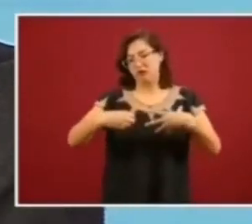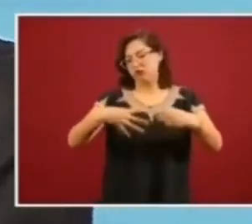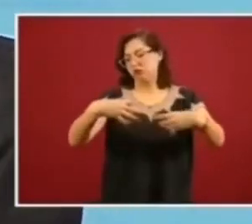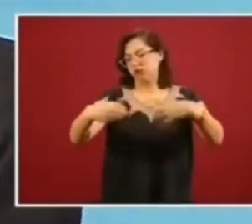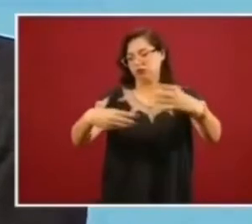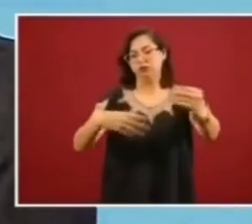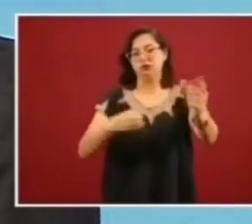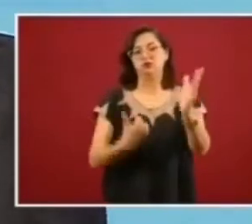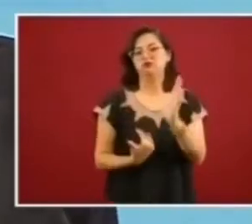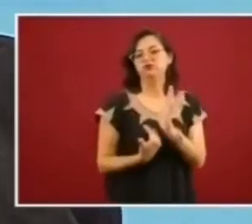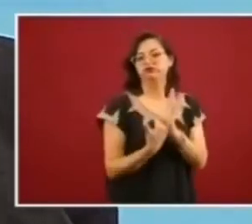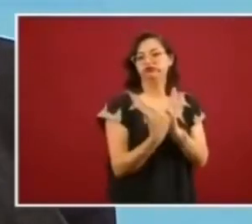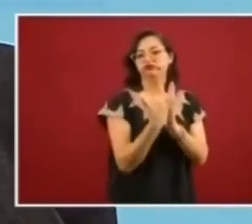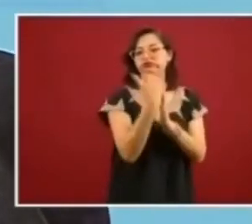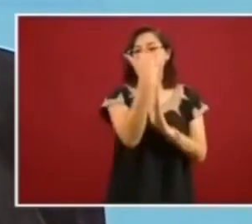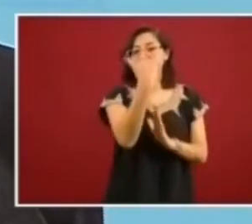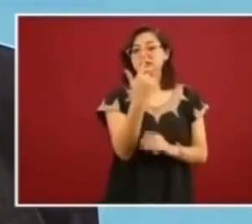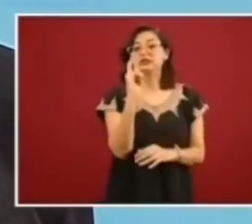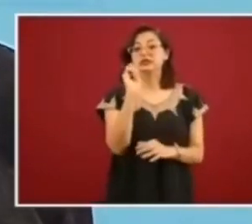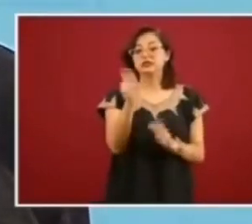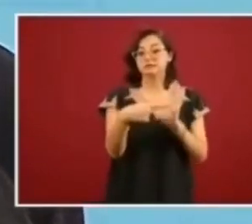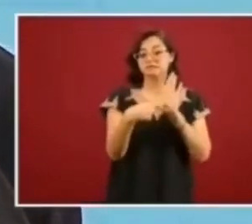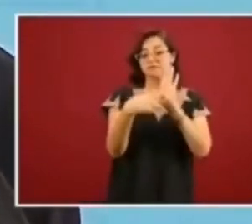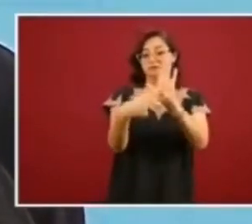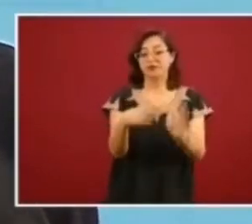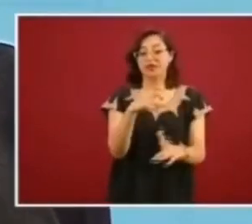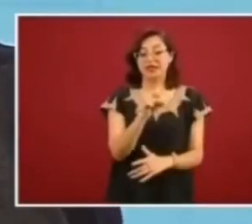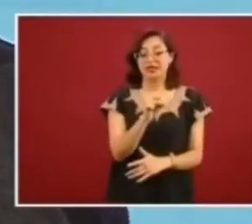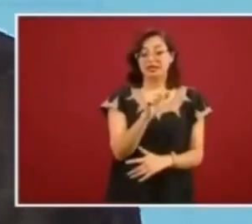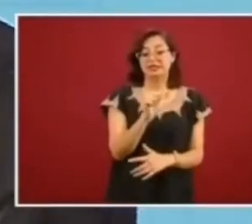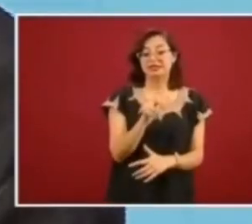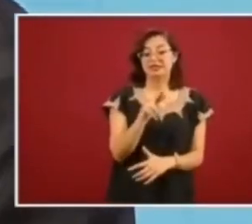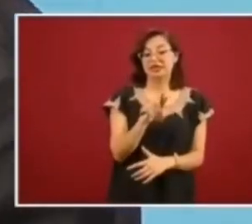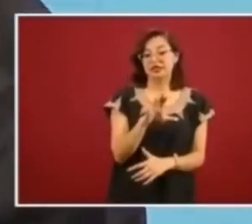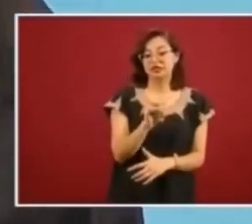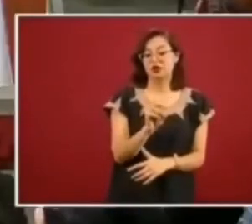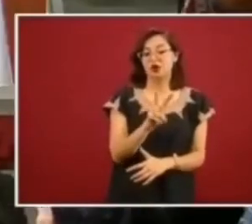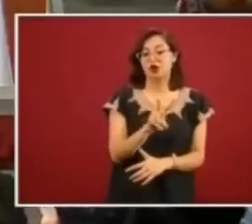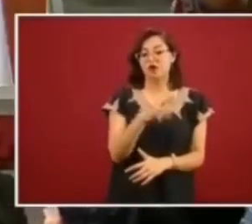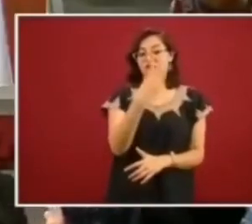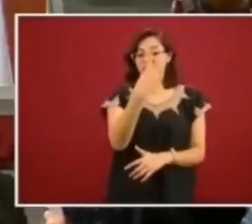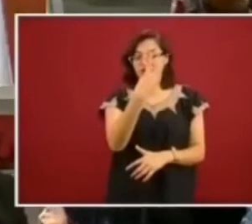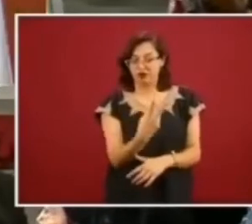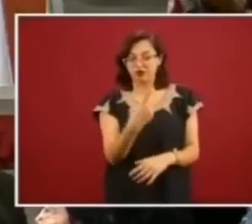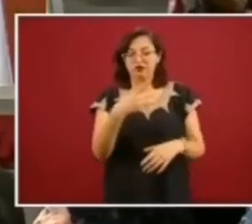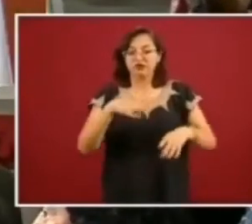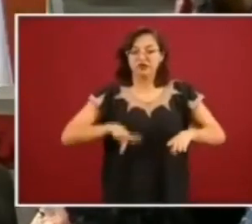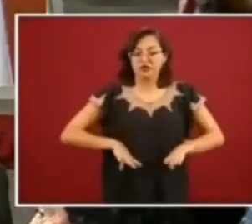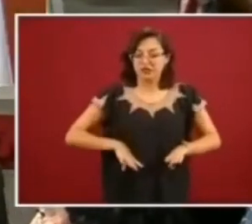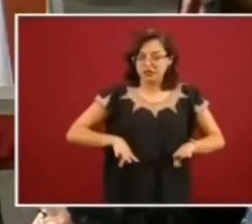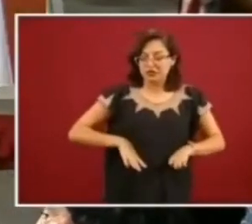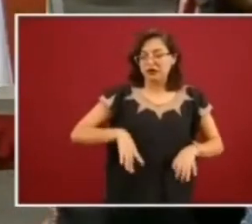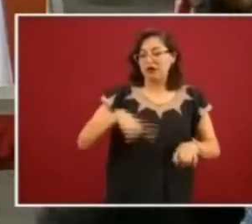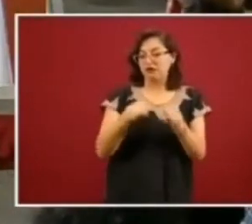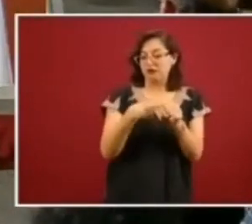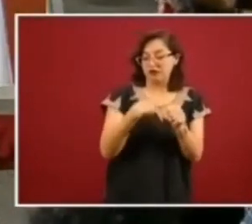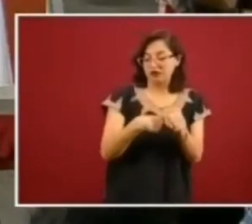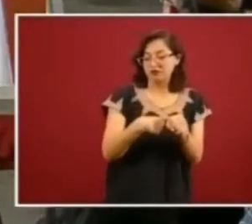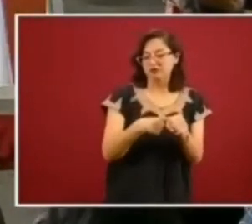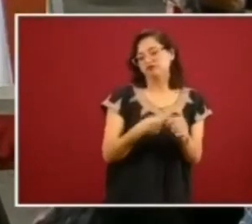decir, cuando se demuestra que existe el virus SARS-CoV-2 en personas que tienen las características clínicas de la enfermedad.